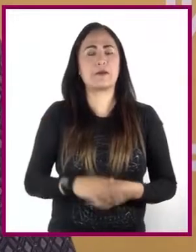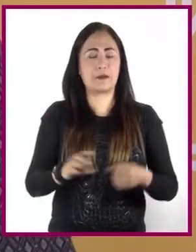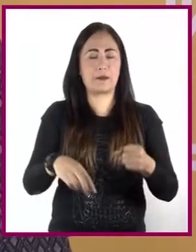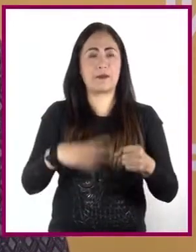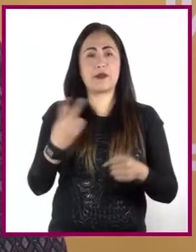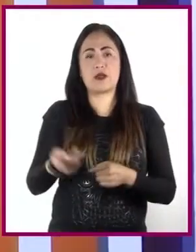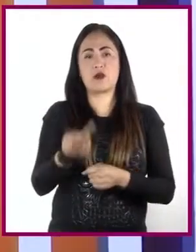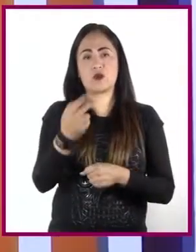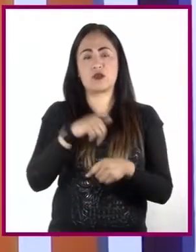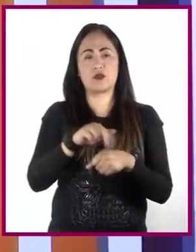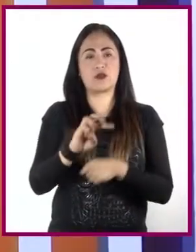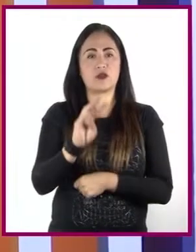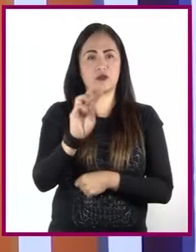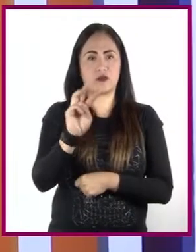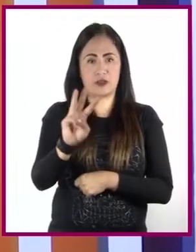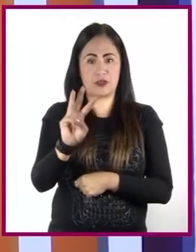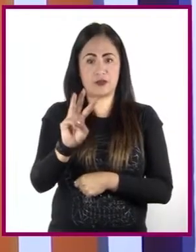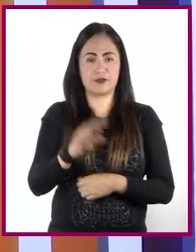tercera pregunta.